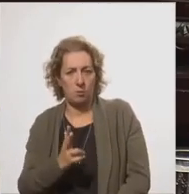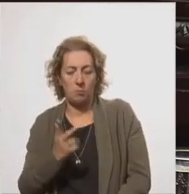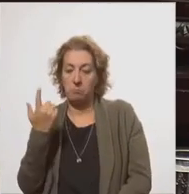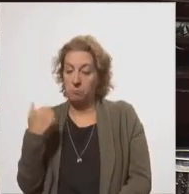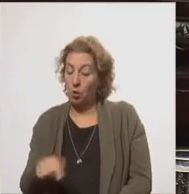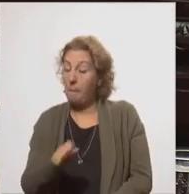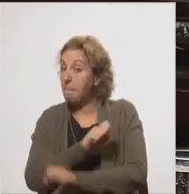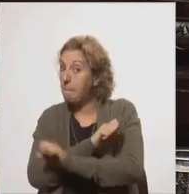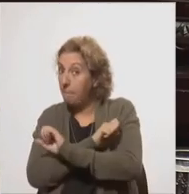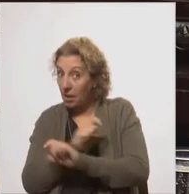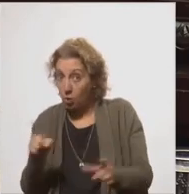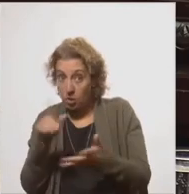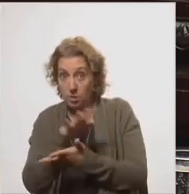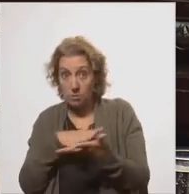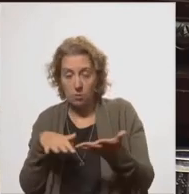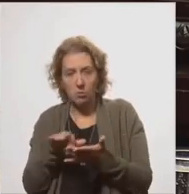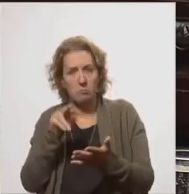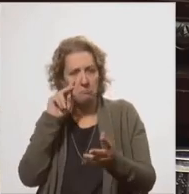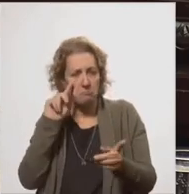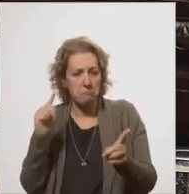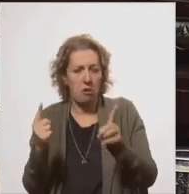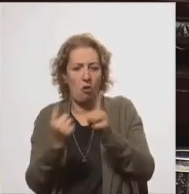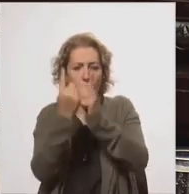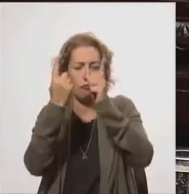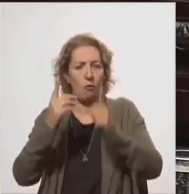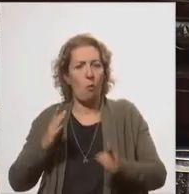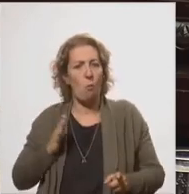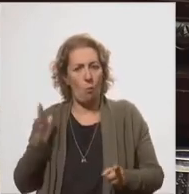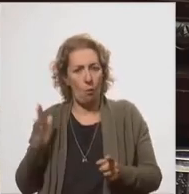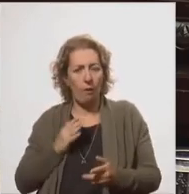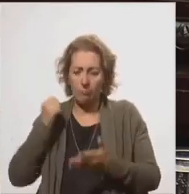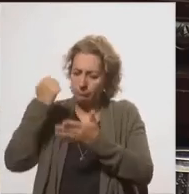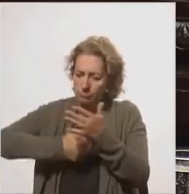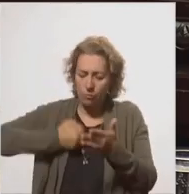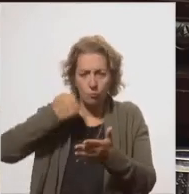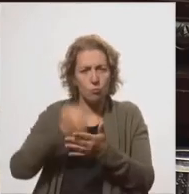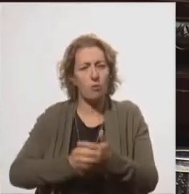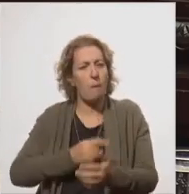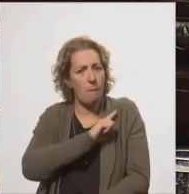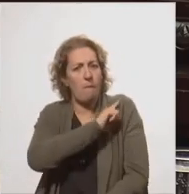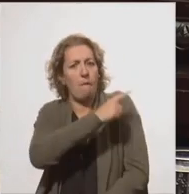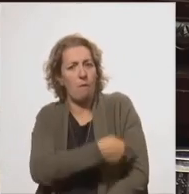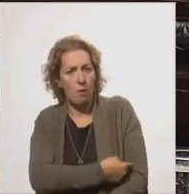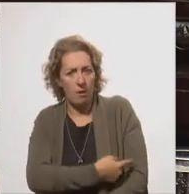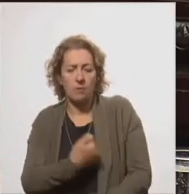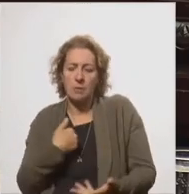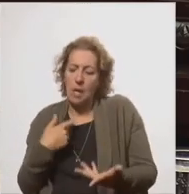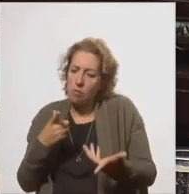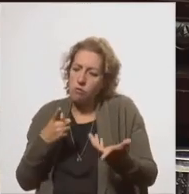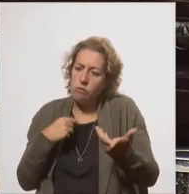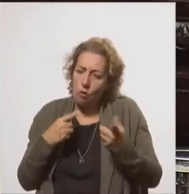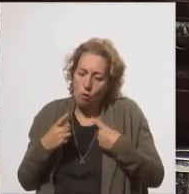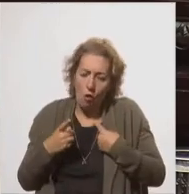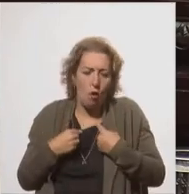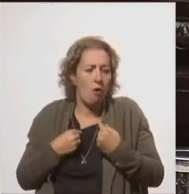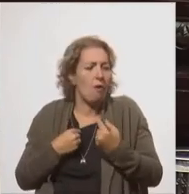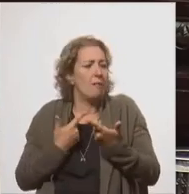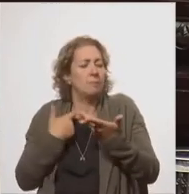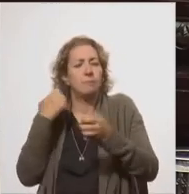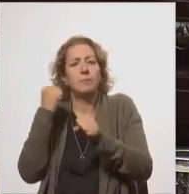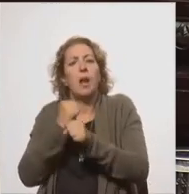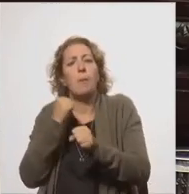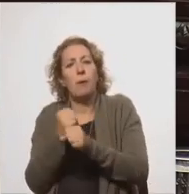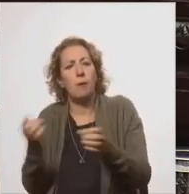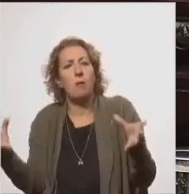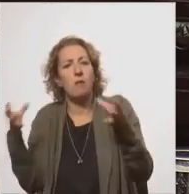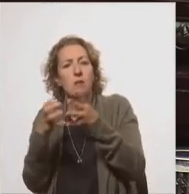peores circunstancias me encontré con mujeres que luchaban por hacerse fuertes en el dolor, en el trabajo de equipo, en la negociación,